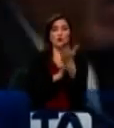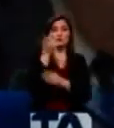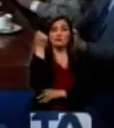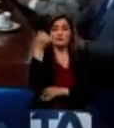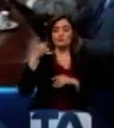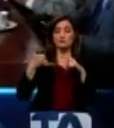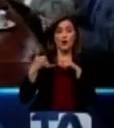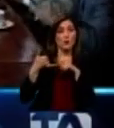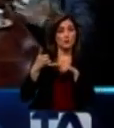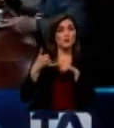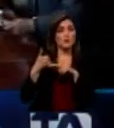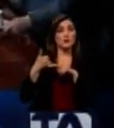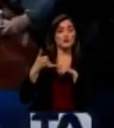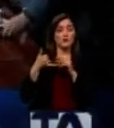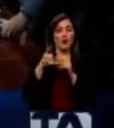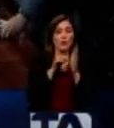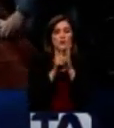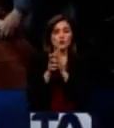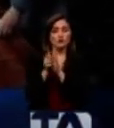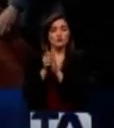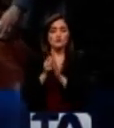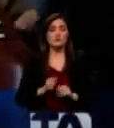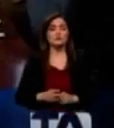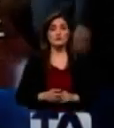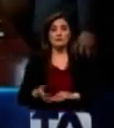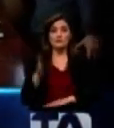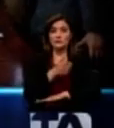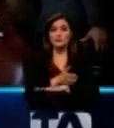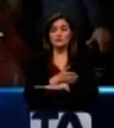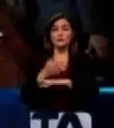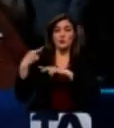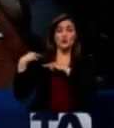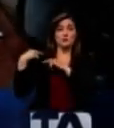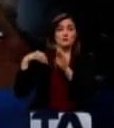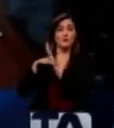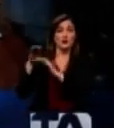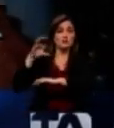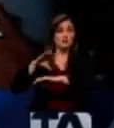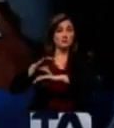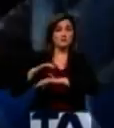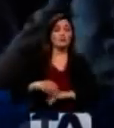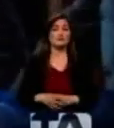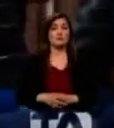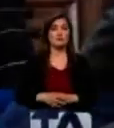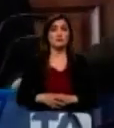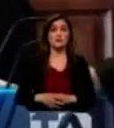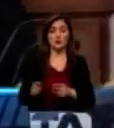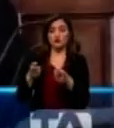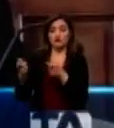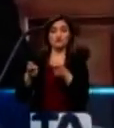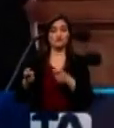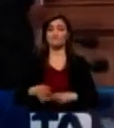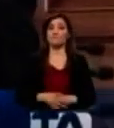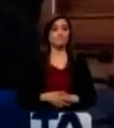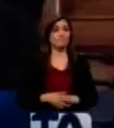dinero electrónico en el país. Recordemos que esto estaba antes en manos del Banco Central. Este dejará de manejar la plataforma